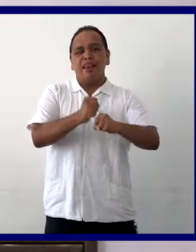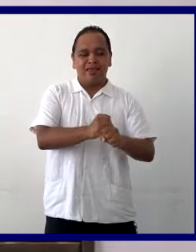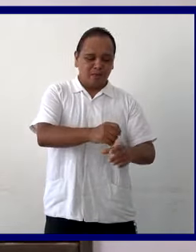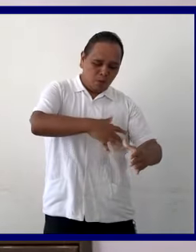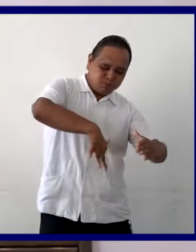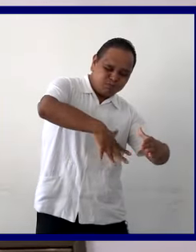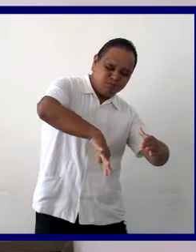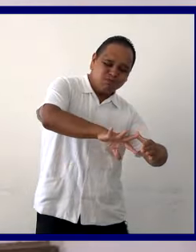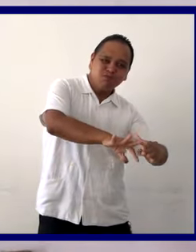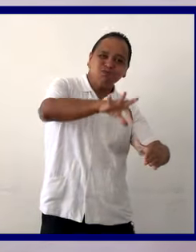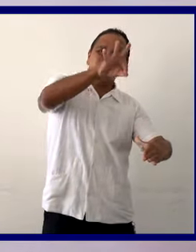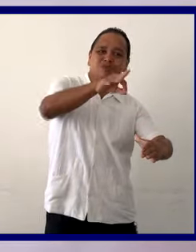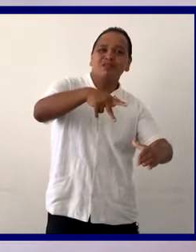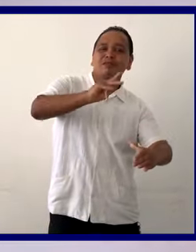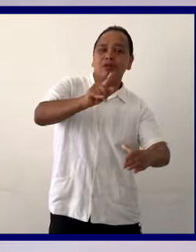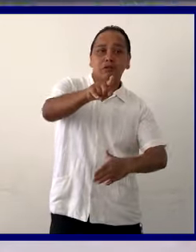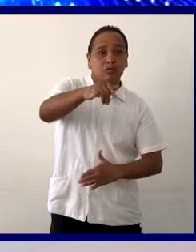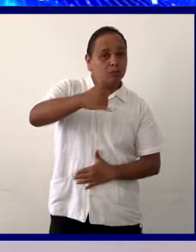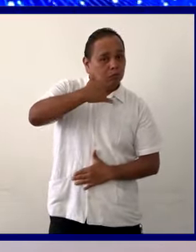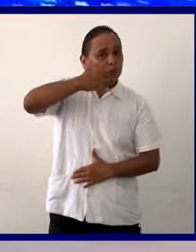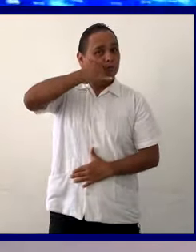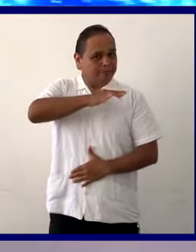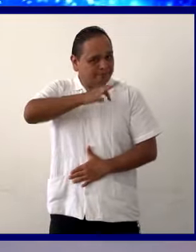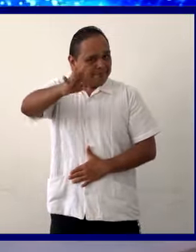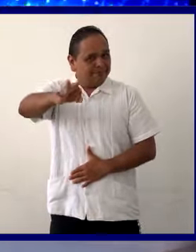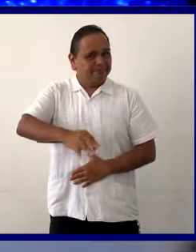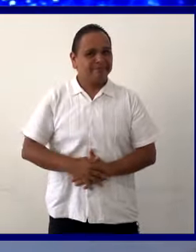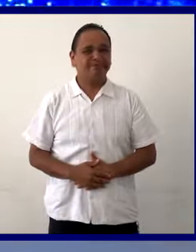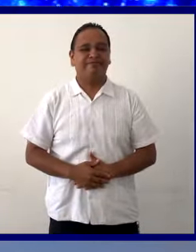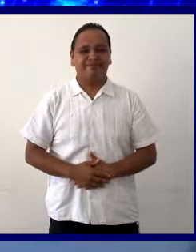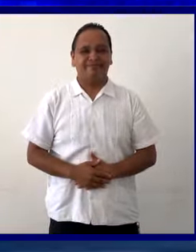llamando a los números que aparecen en pantalla.